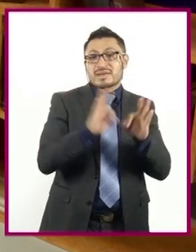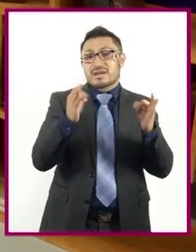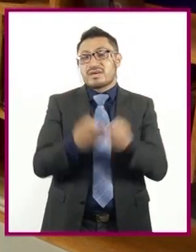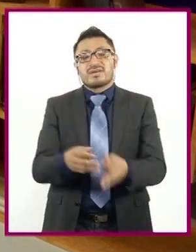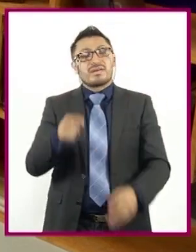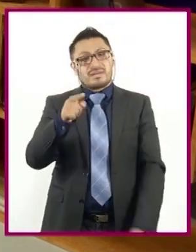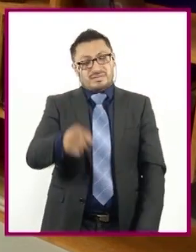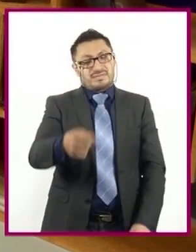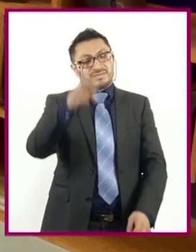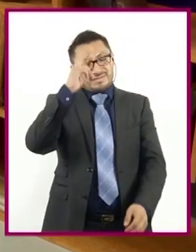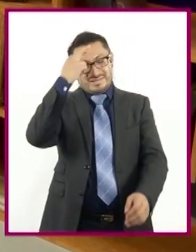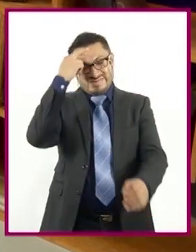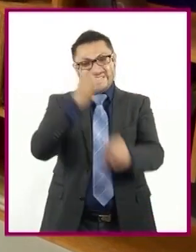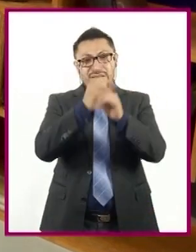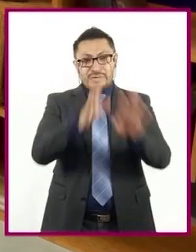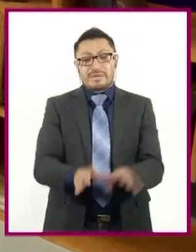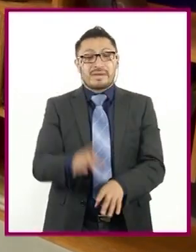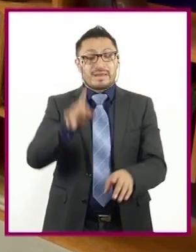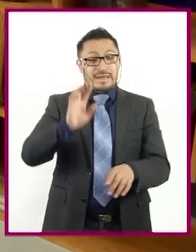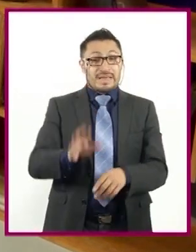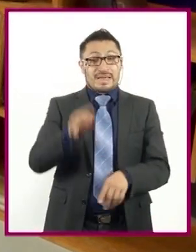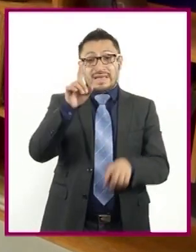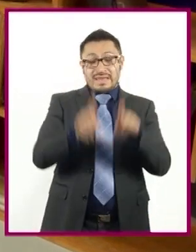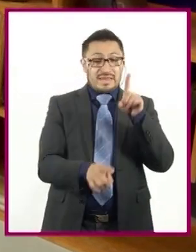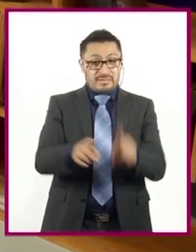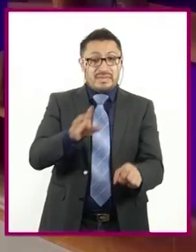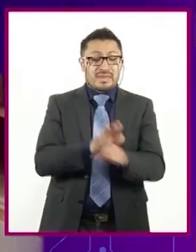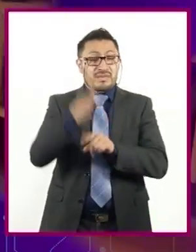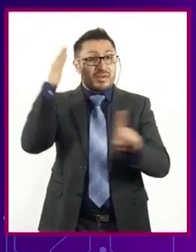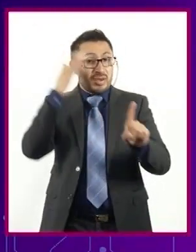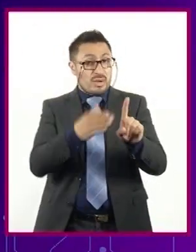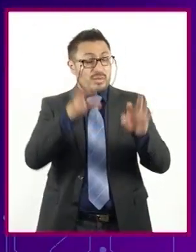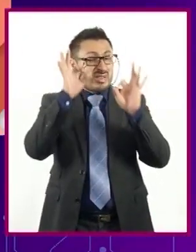considerar la información de acuerdo a propósitos